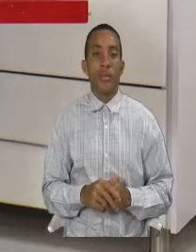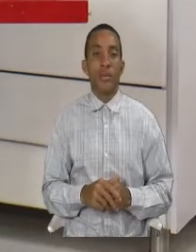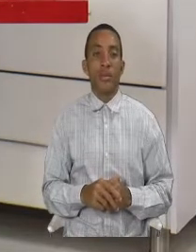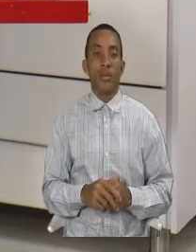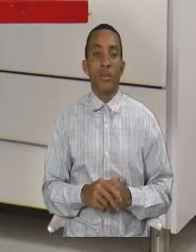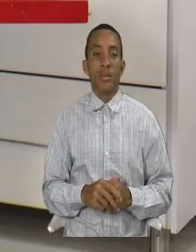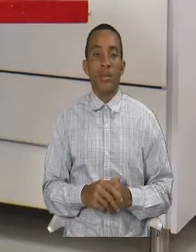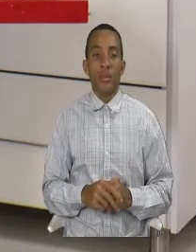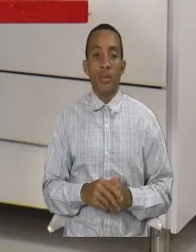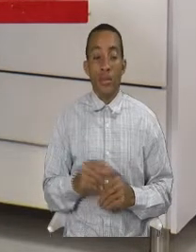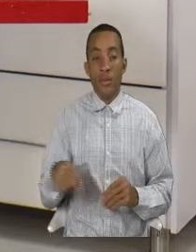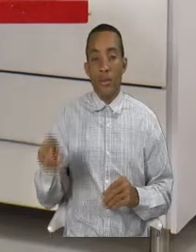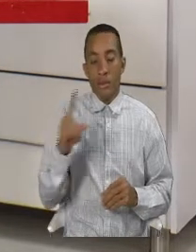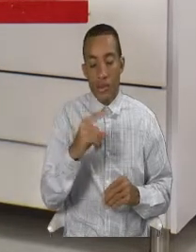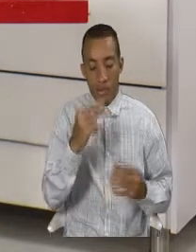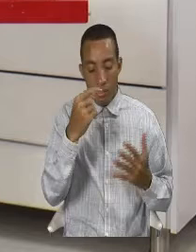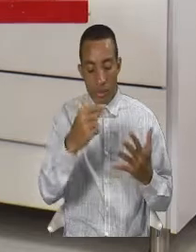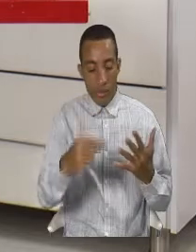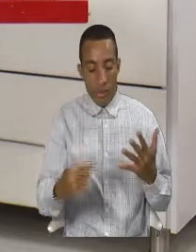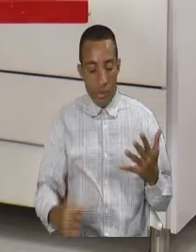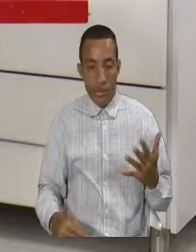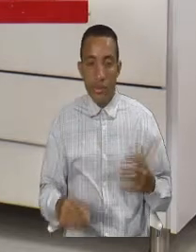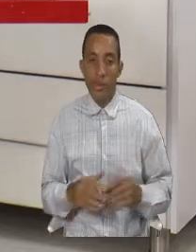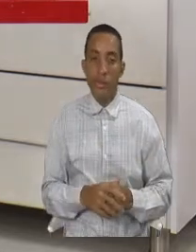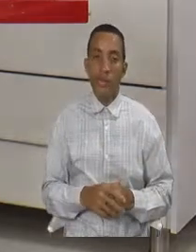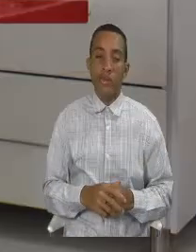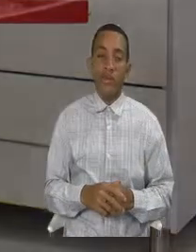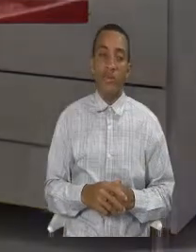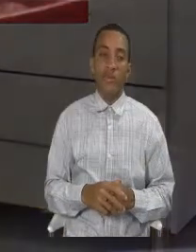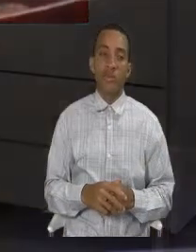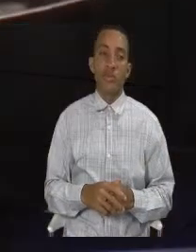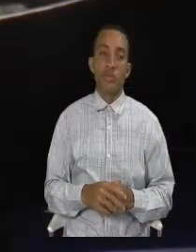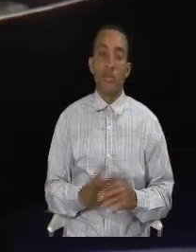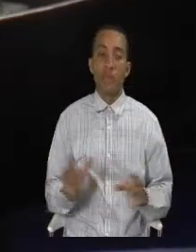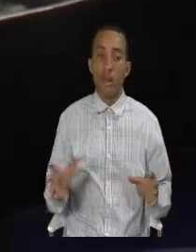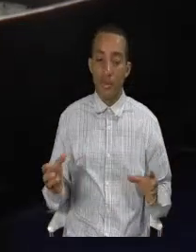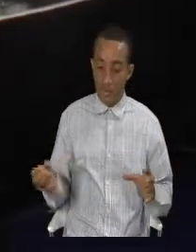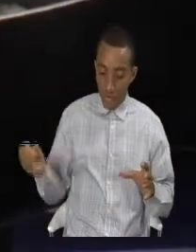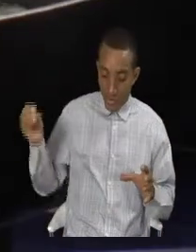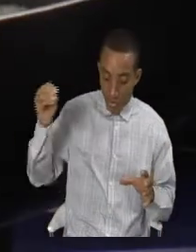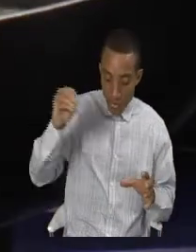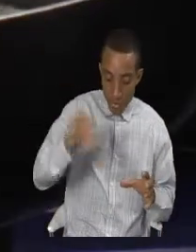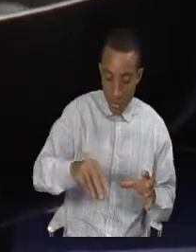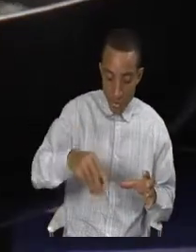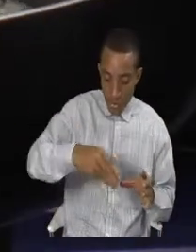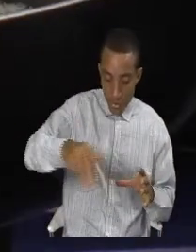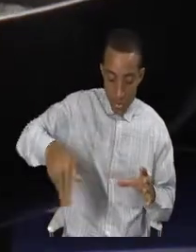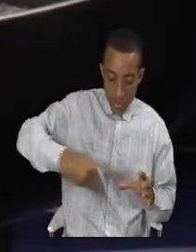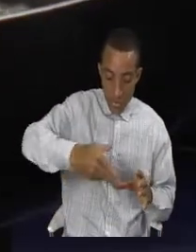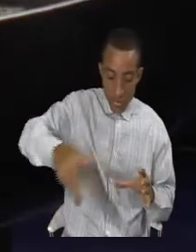Para que vean la variación. Podemos hacer el relleno de uno sin curry. Y el segundo